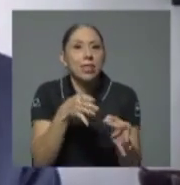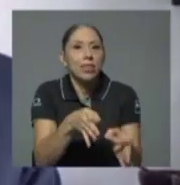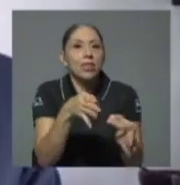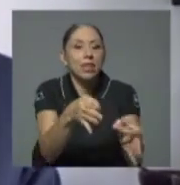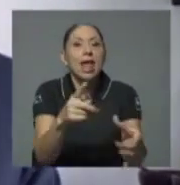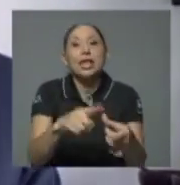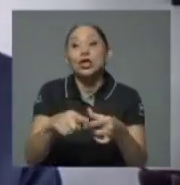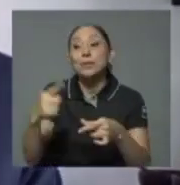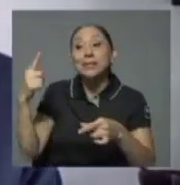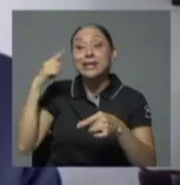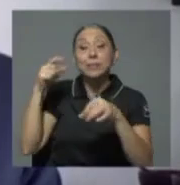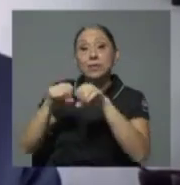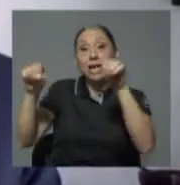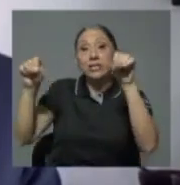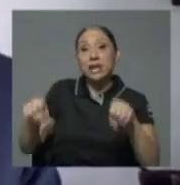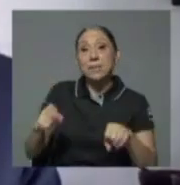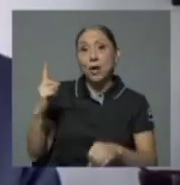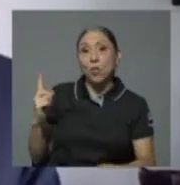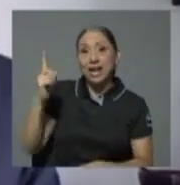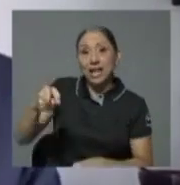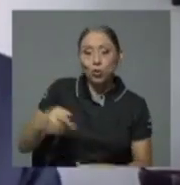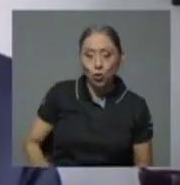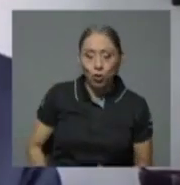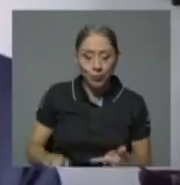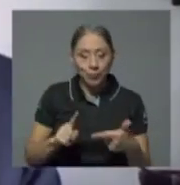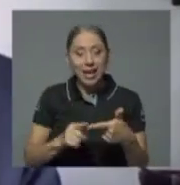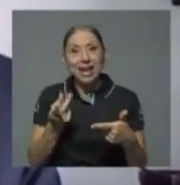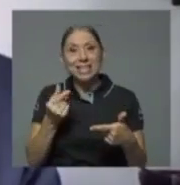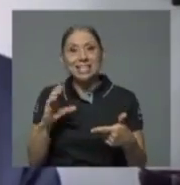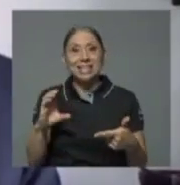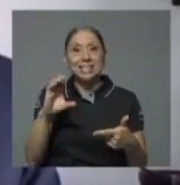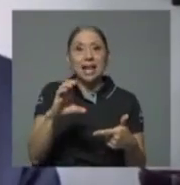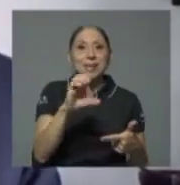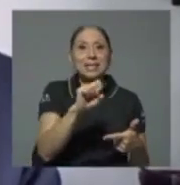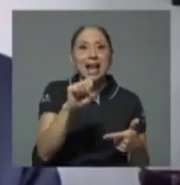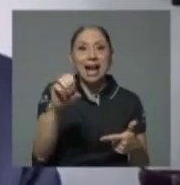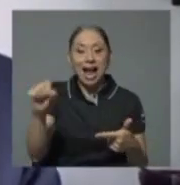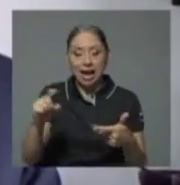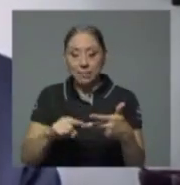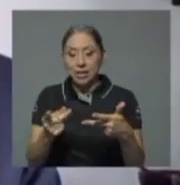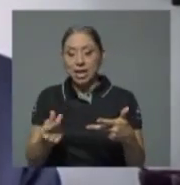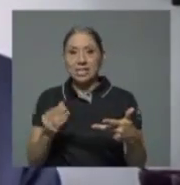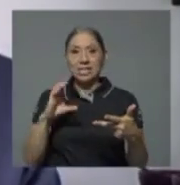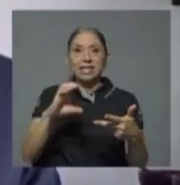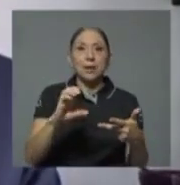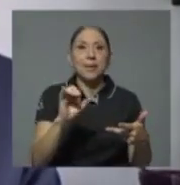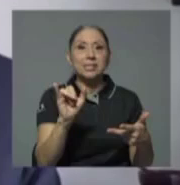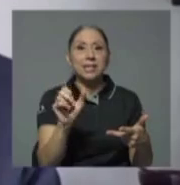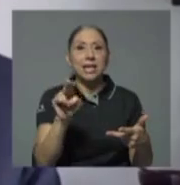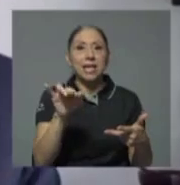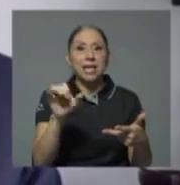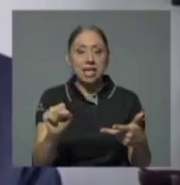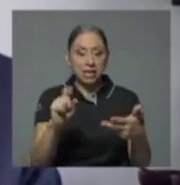régimen obligatorio, las reservas de la Caja, las reservas del INSS, fondos